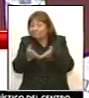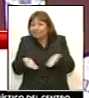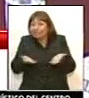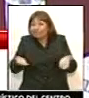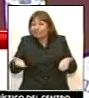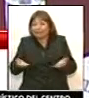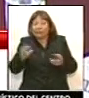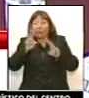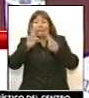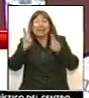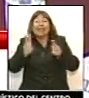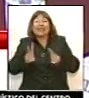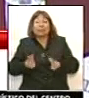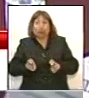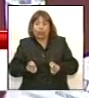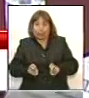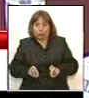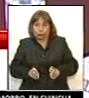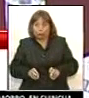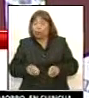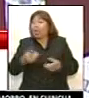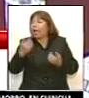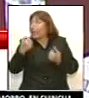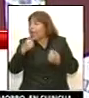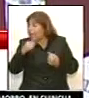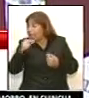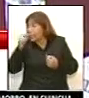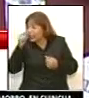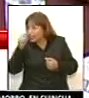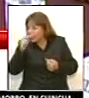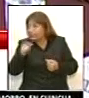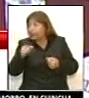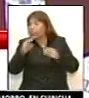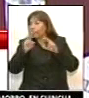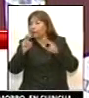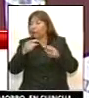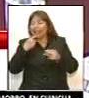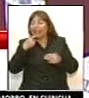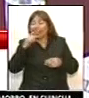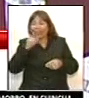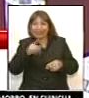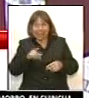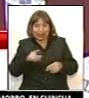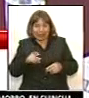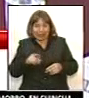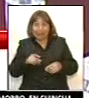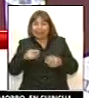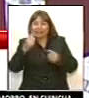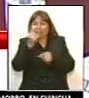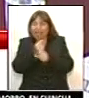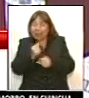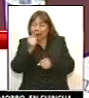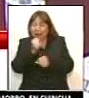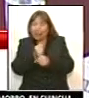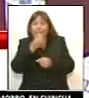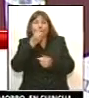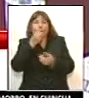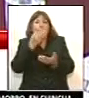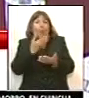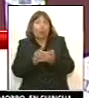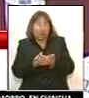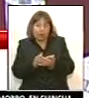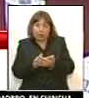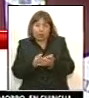de los venezolanos. Ese era el propósito. O sea, están trabajando el Perú en la buena dirección.